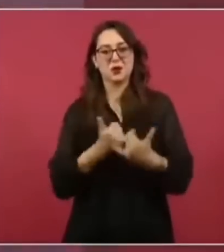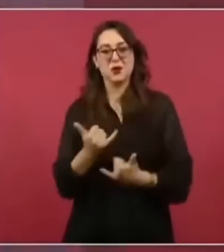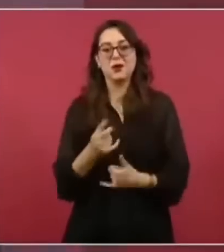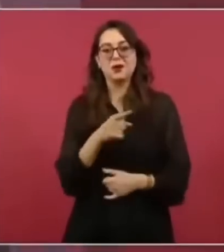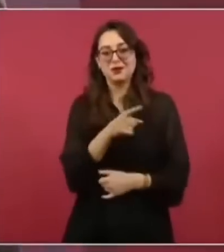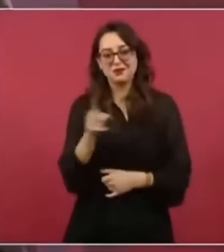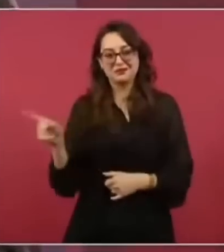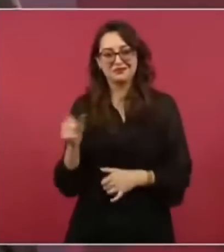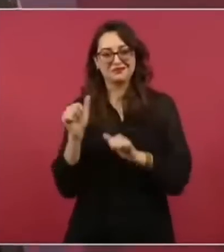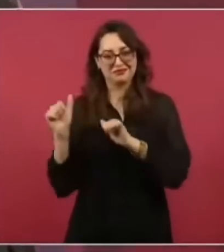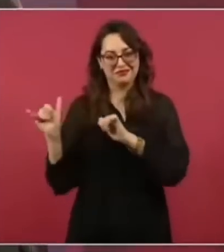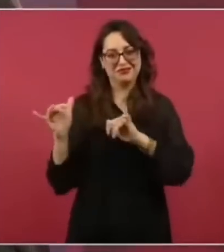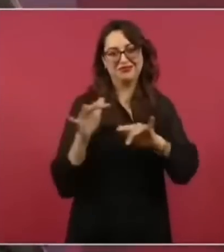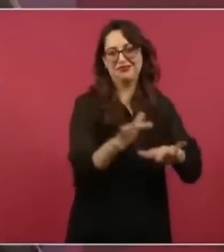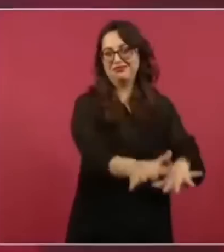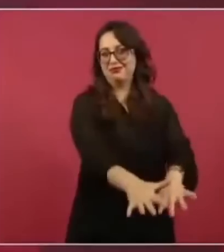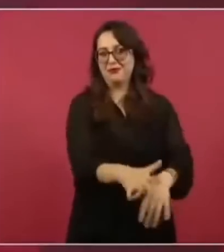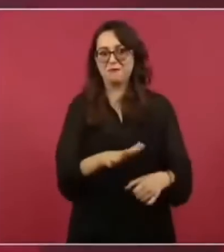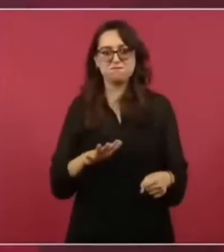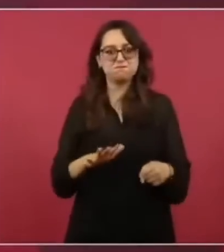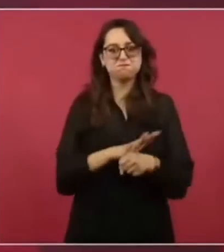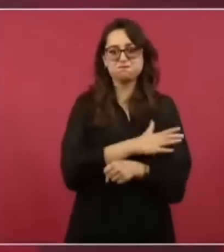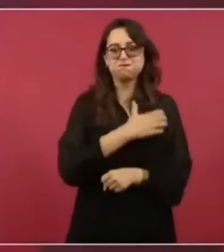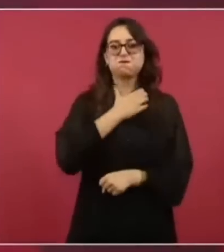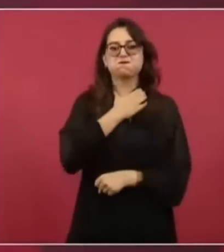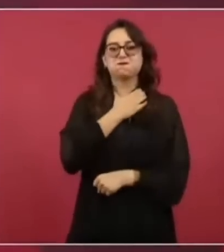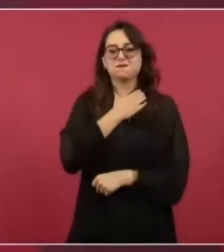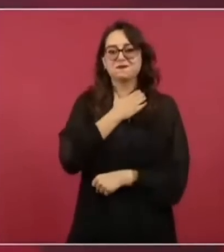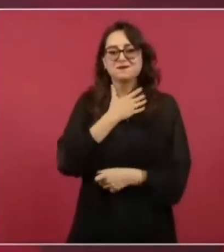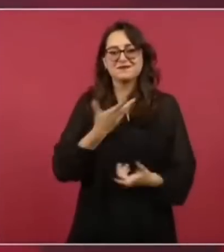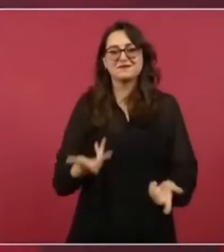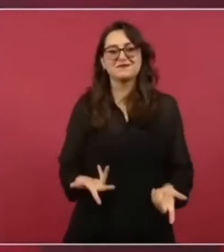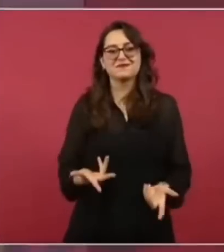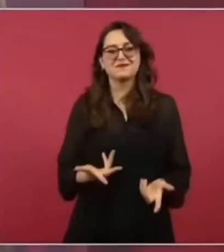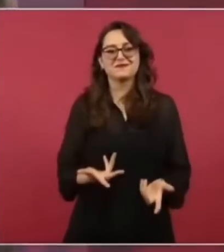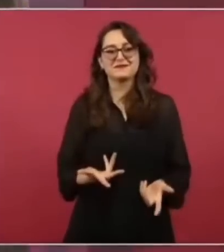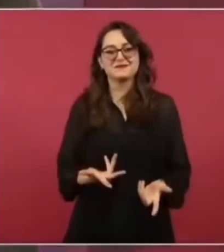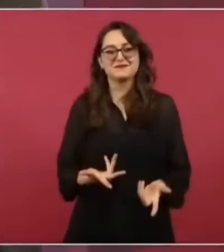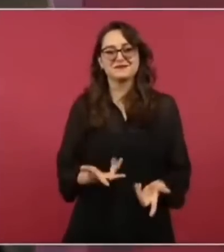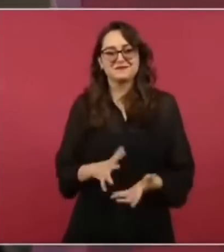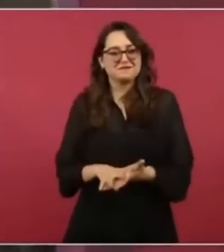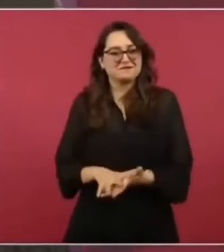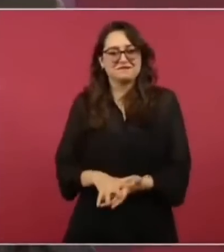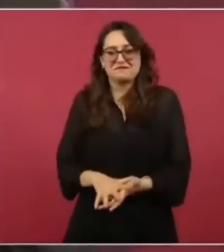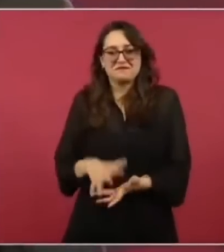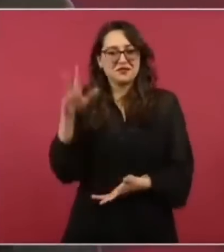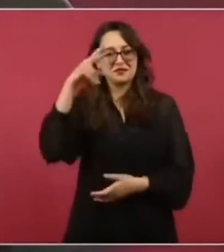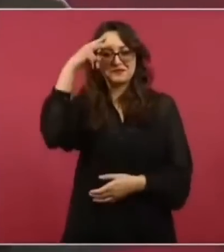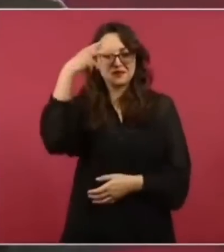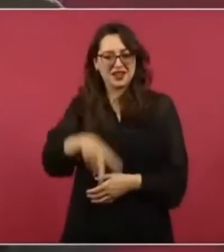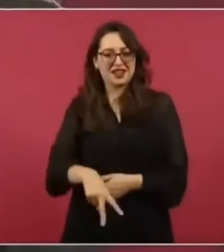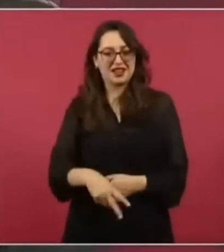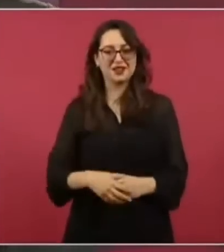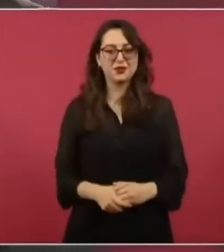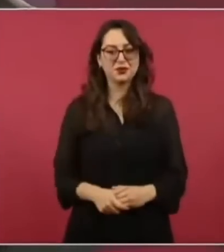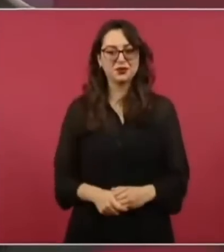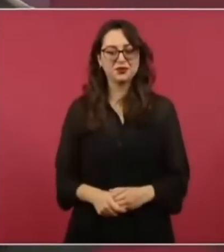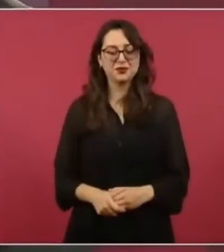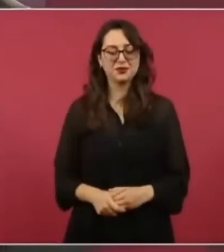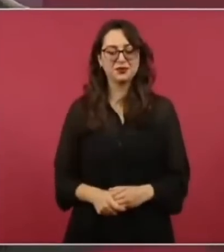a ver Urias, pichar. ¿Quiénes van? La mayoría